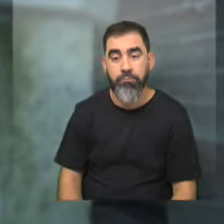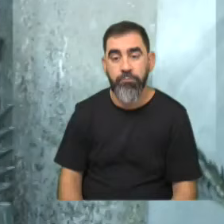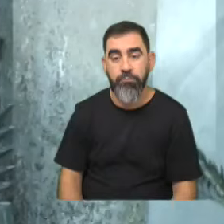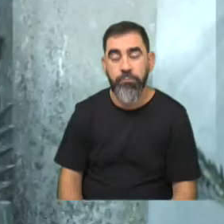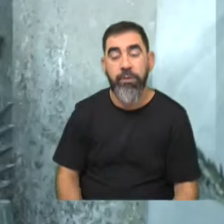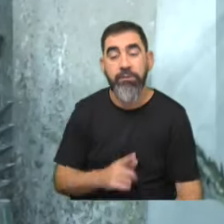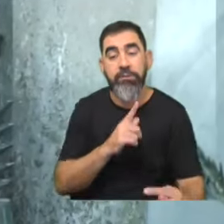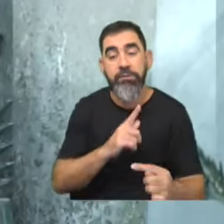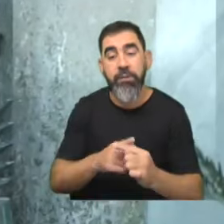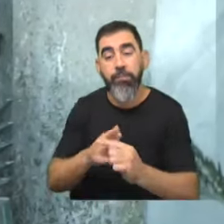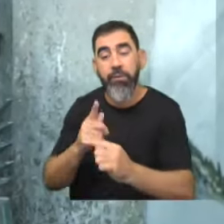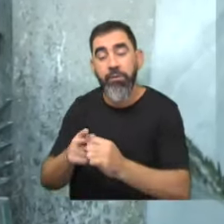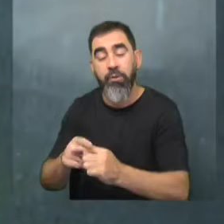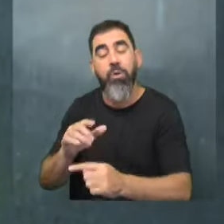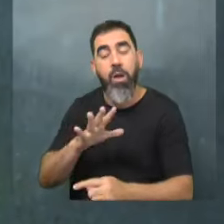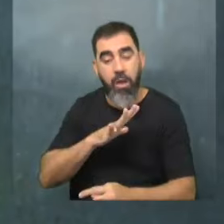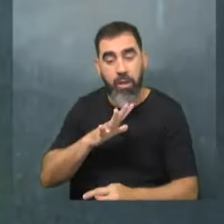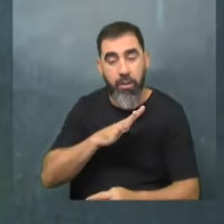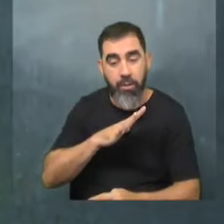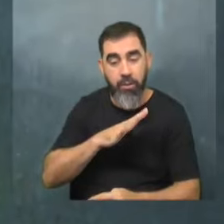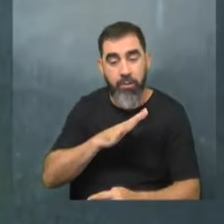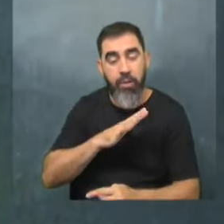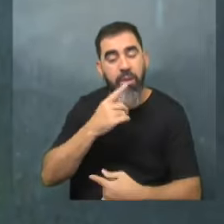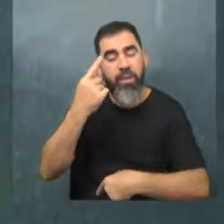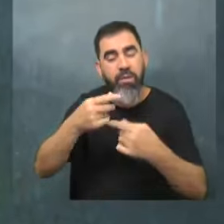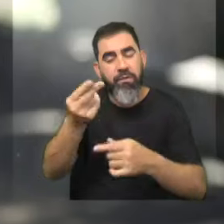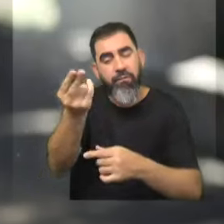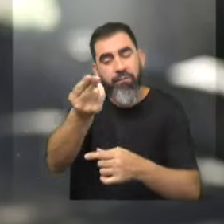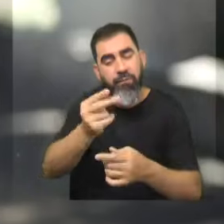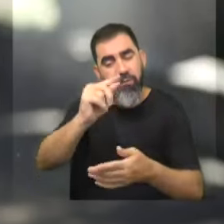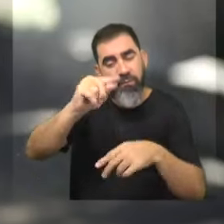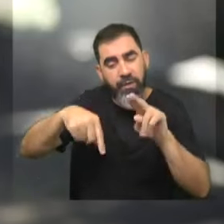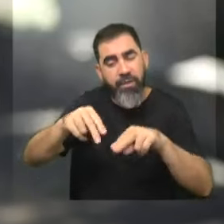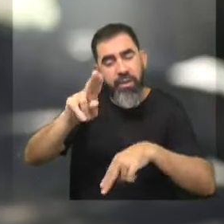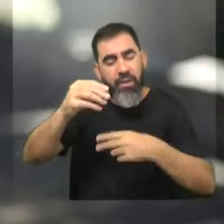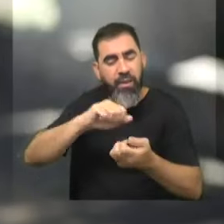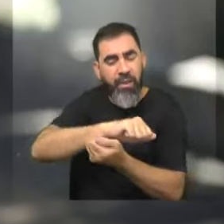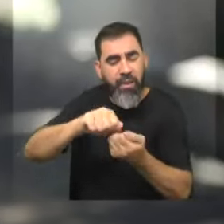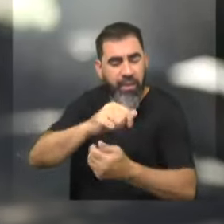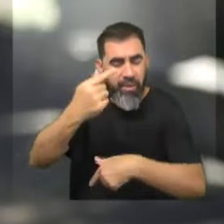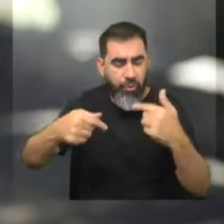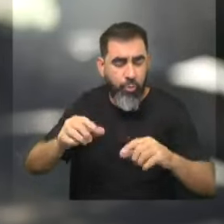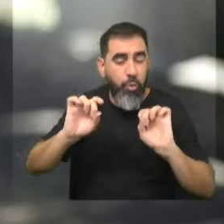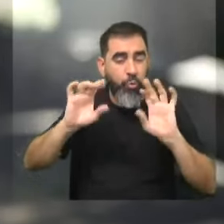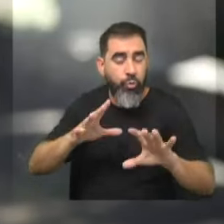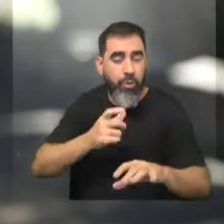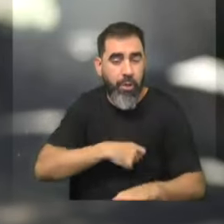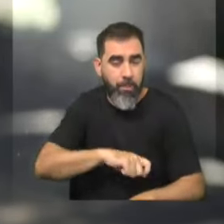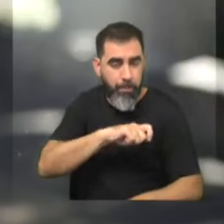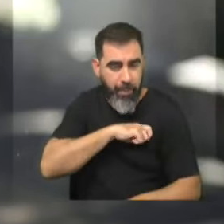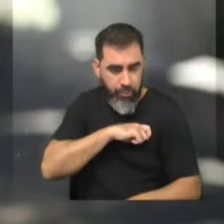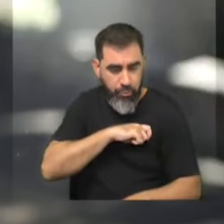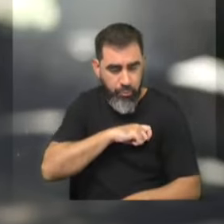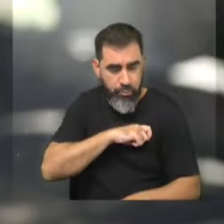El cementerio tiene un conjunto de epitafios escritos en idiomas diferentes. No solo encontramos epitafios